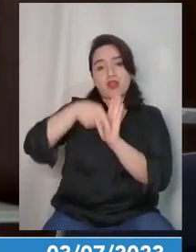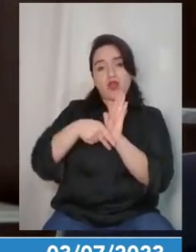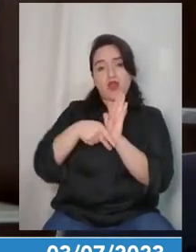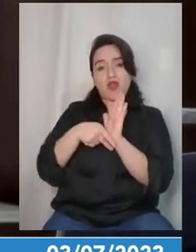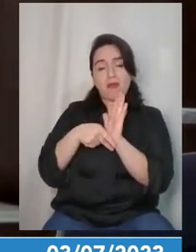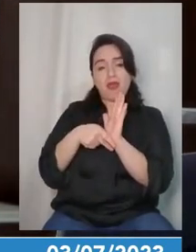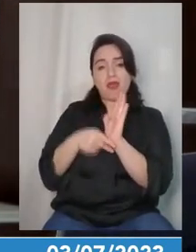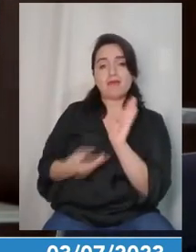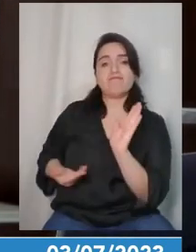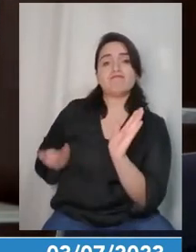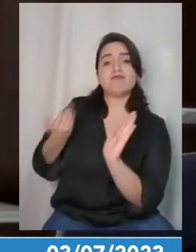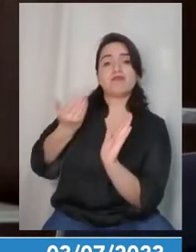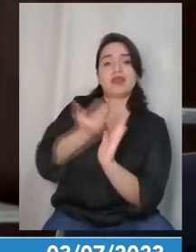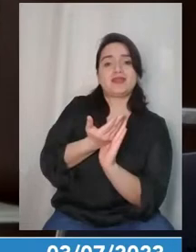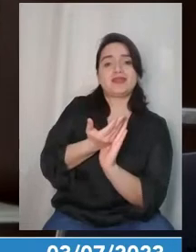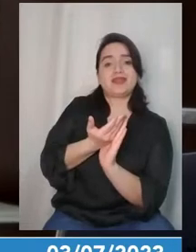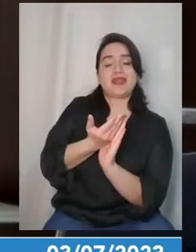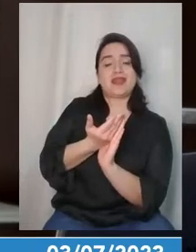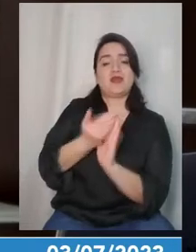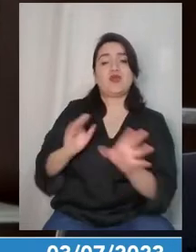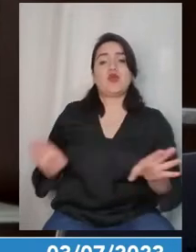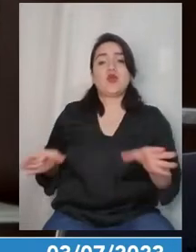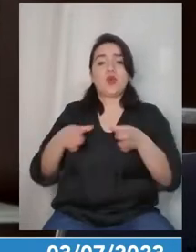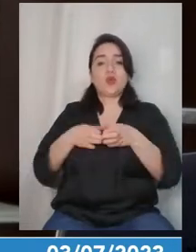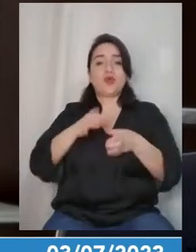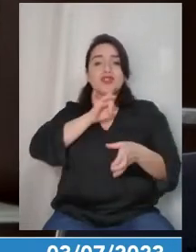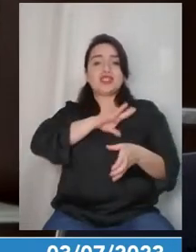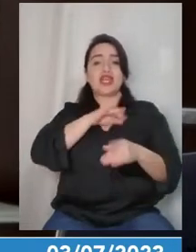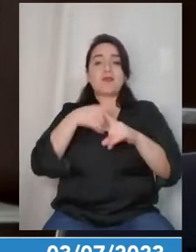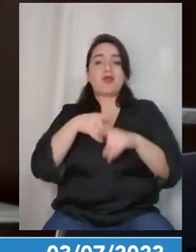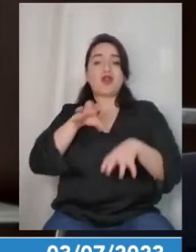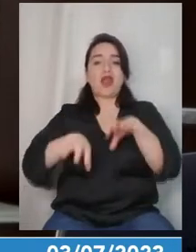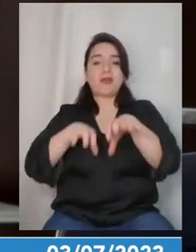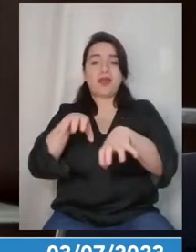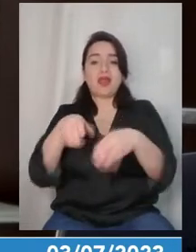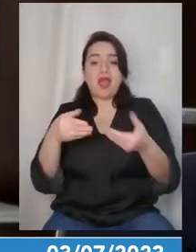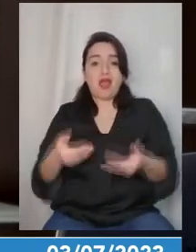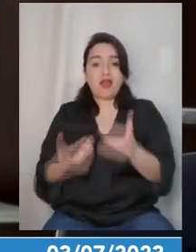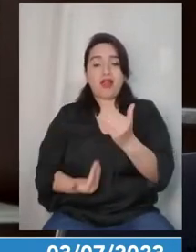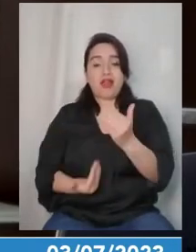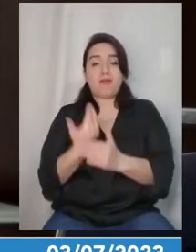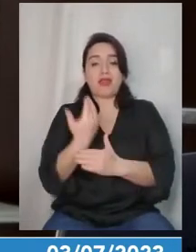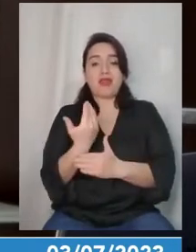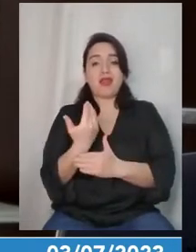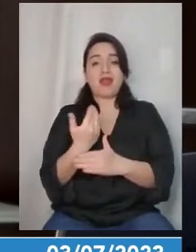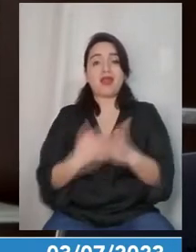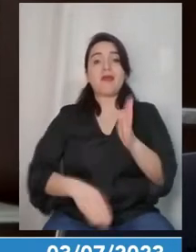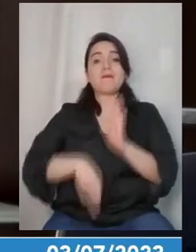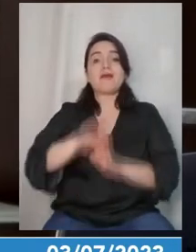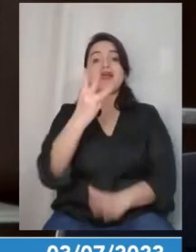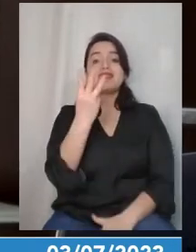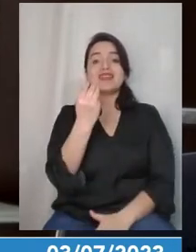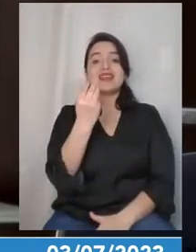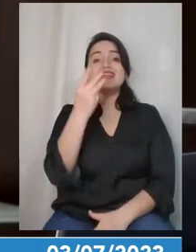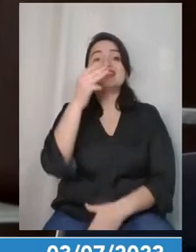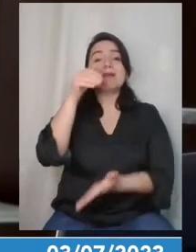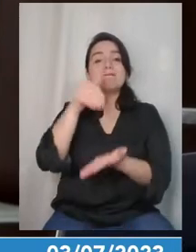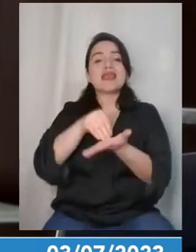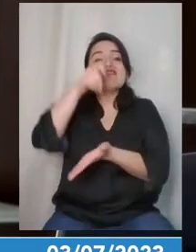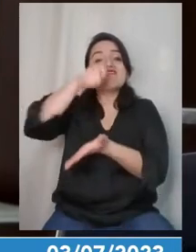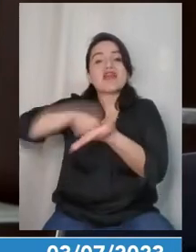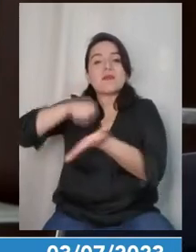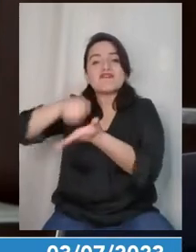por parte de Chile por los Animales, la cual hoy en la mañana había juntado más de 13.000 firmas de apoyo, siendo la